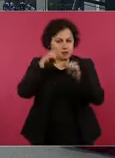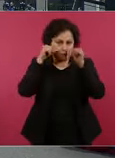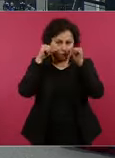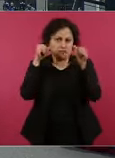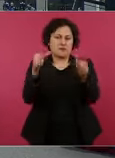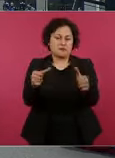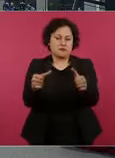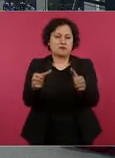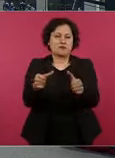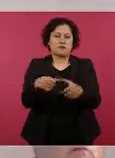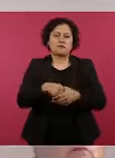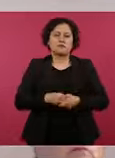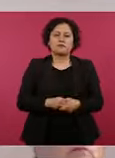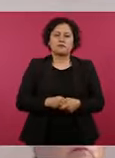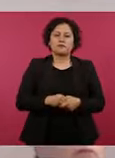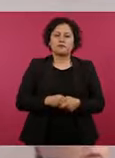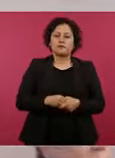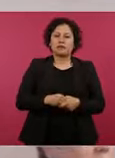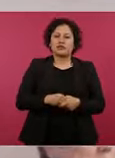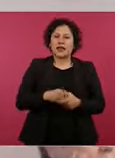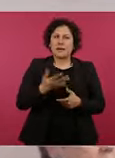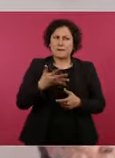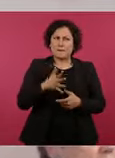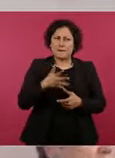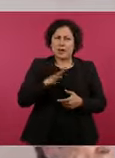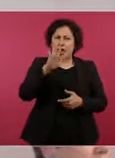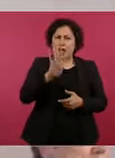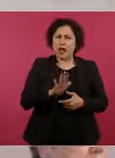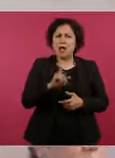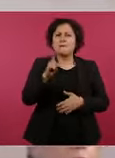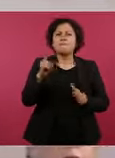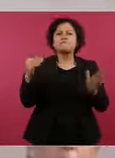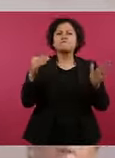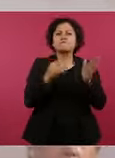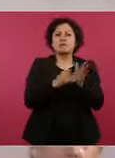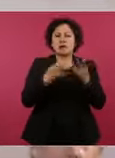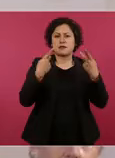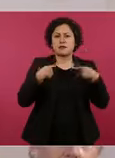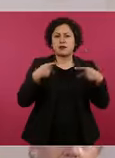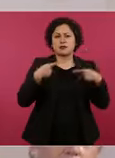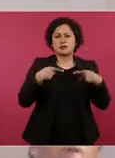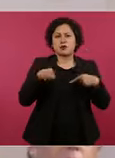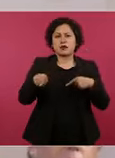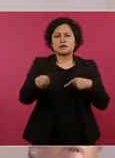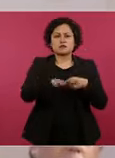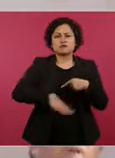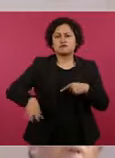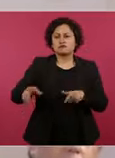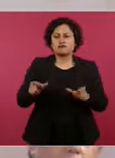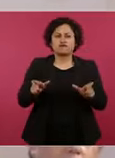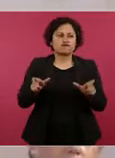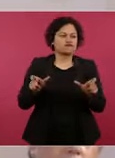Hay como 1,000 elementos más de toda la región.